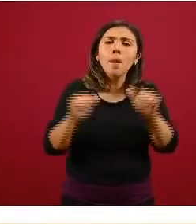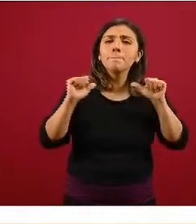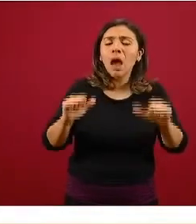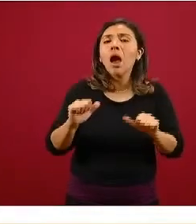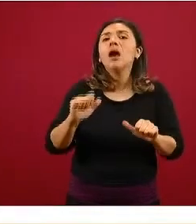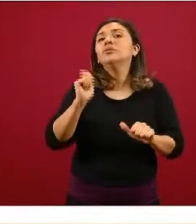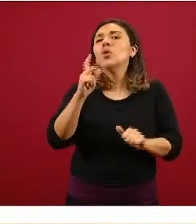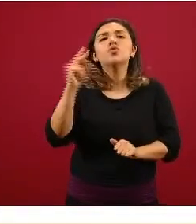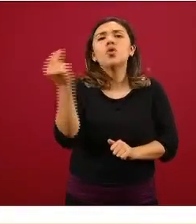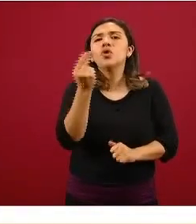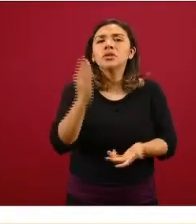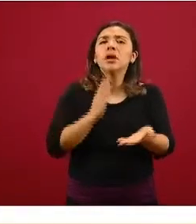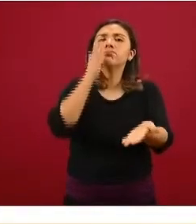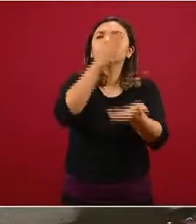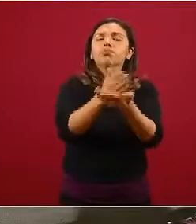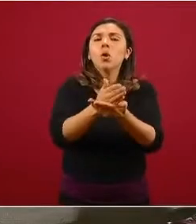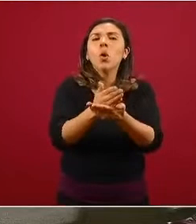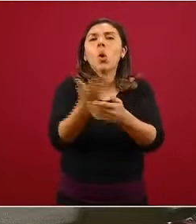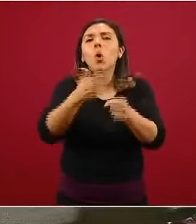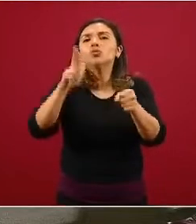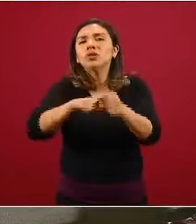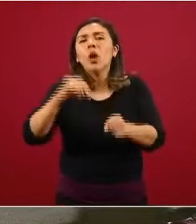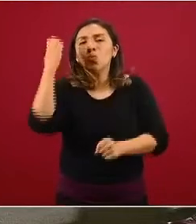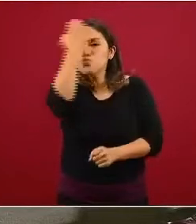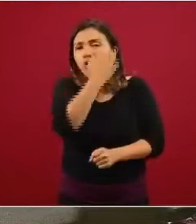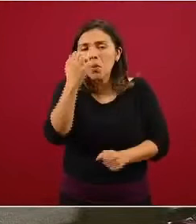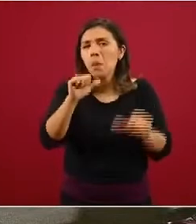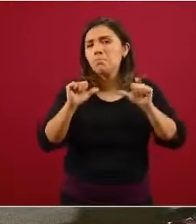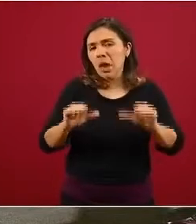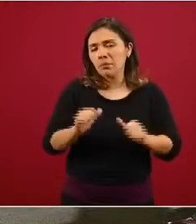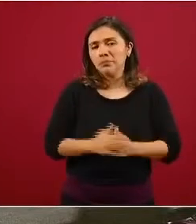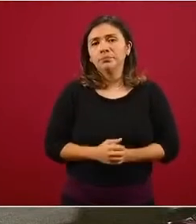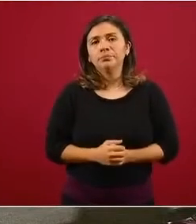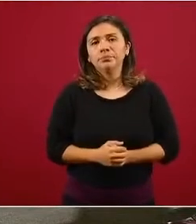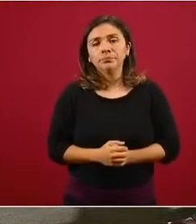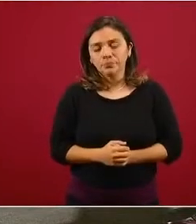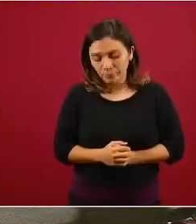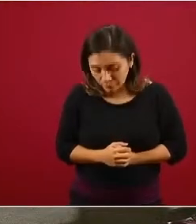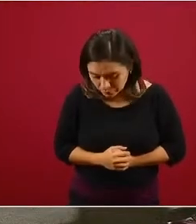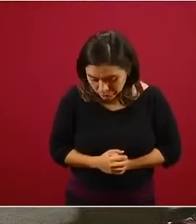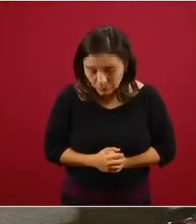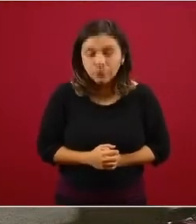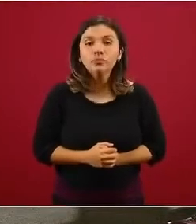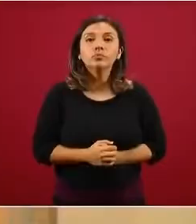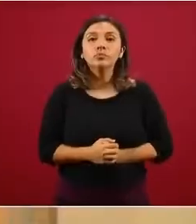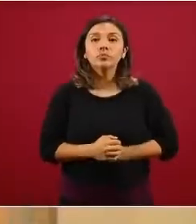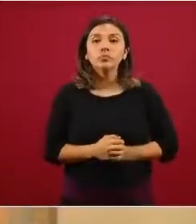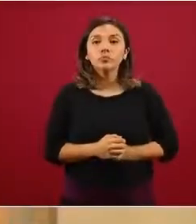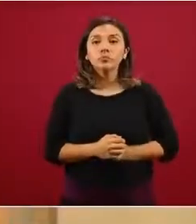la necesidad de una prueba confirmatoria. La siguiente, por favor.